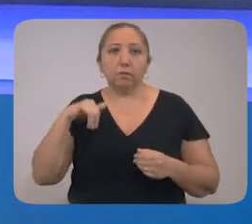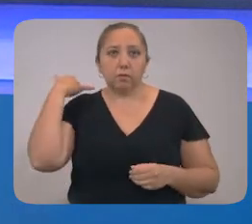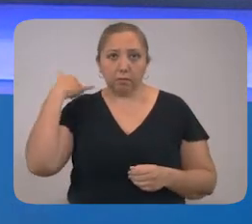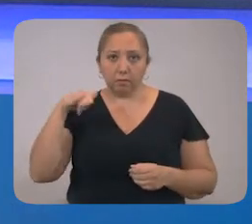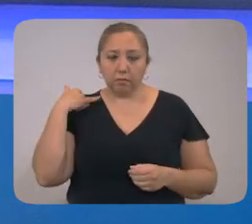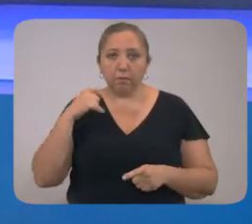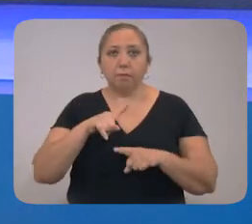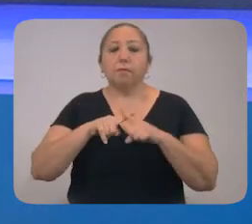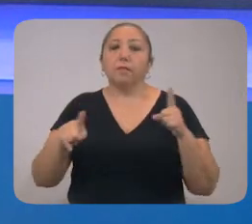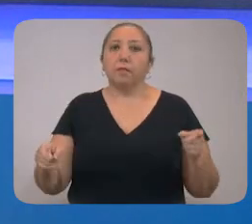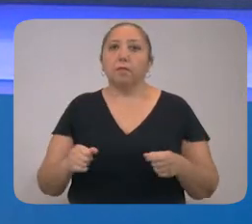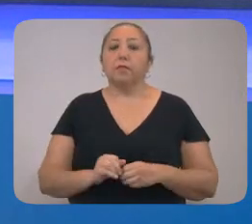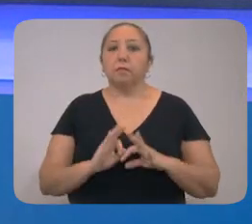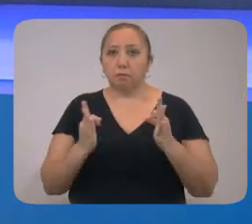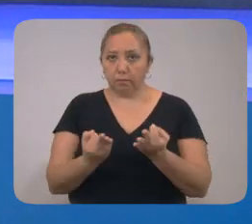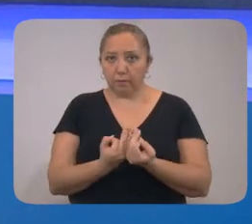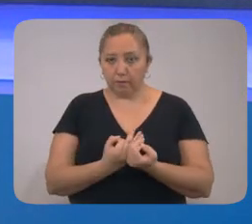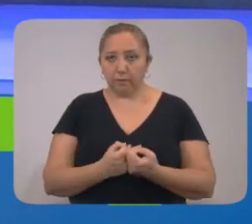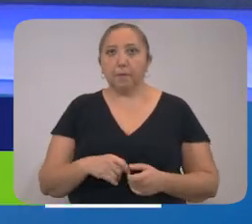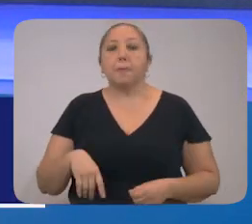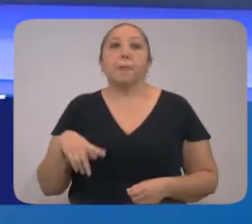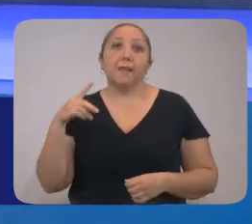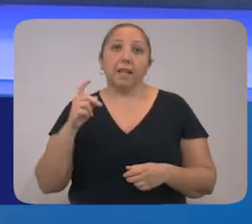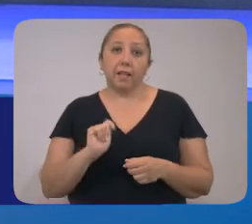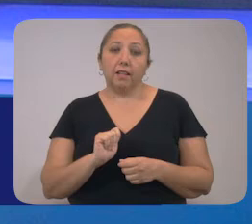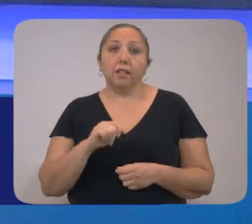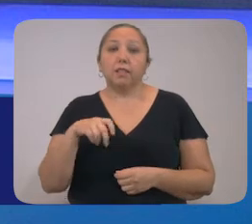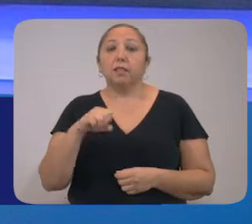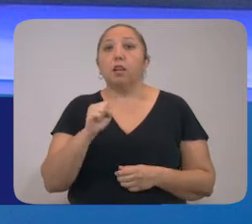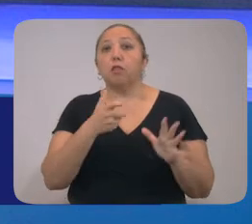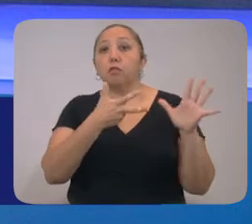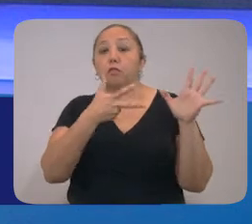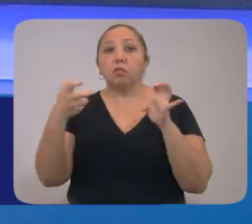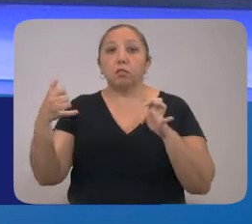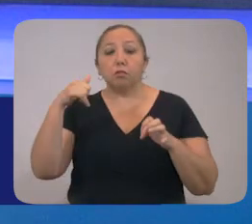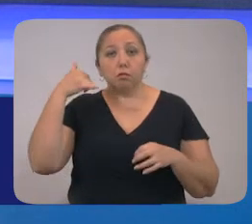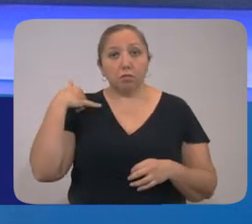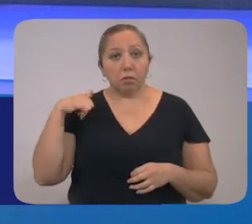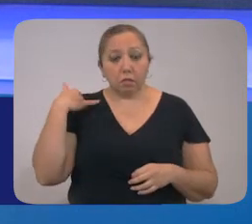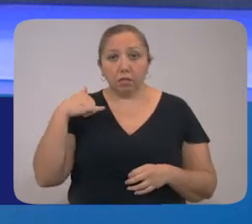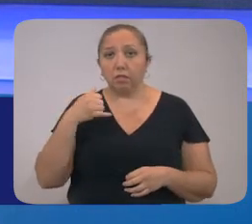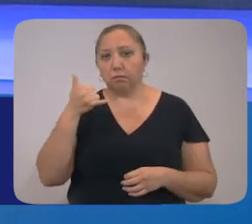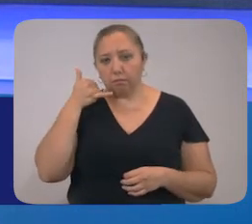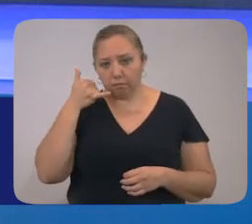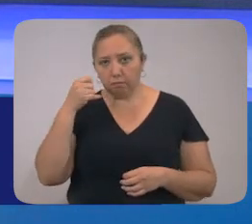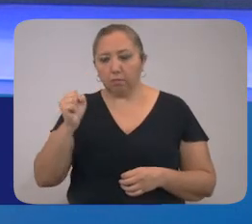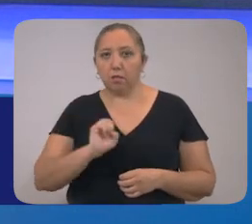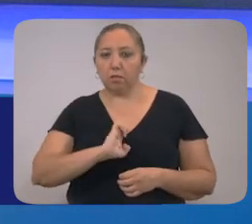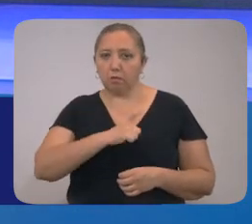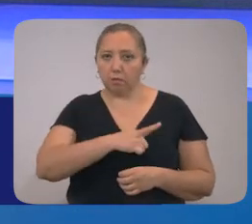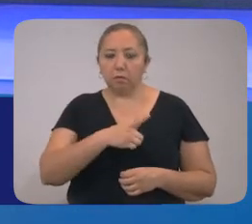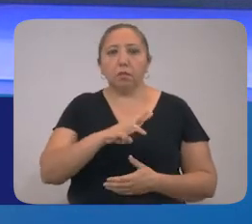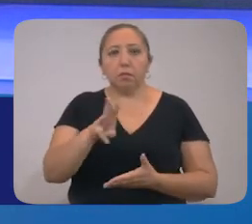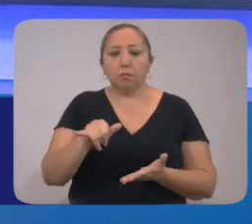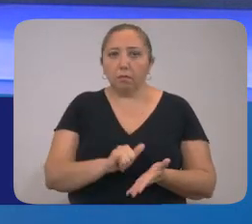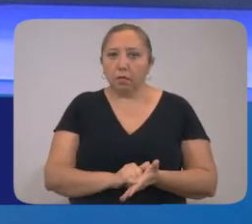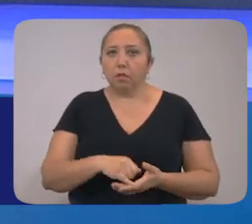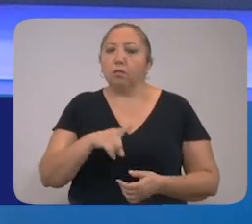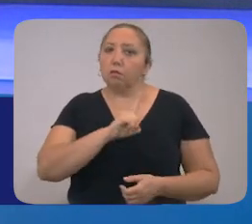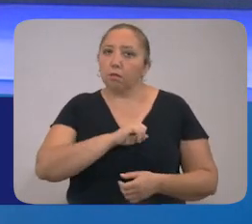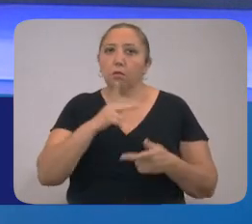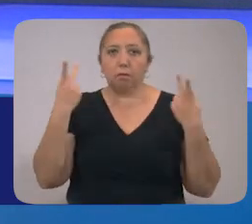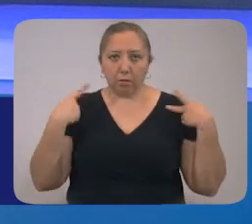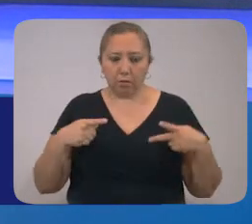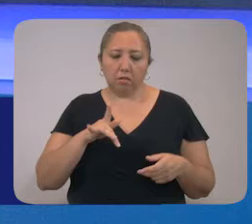yucatecos diversos canales. En la línea telefónica 800 Yucatán se atiende en español y en maya y es para uso exclusivo